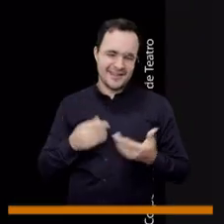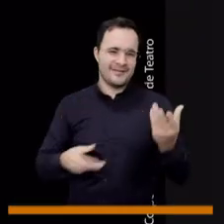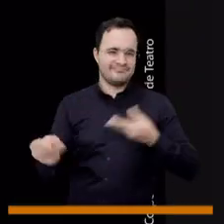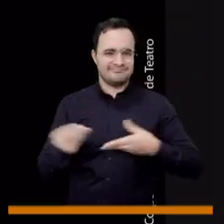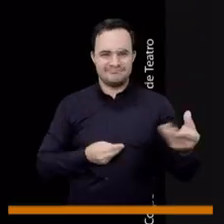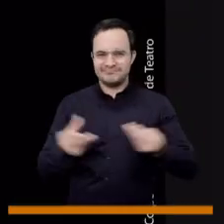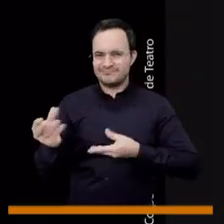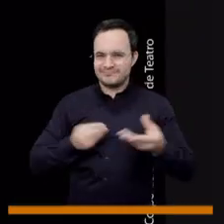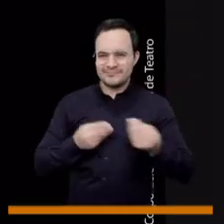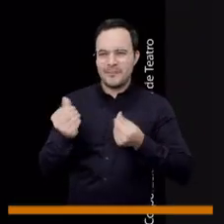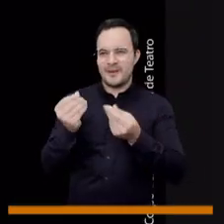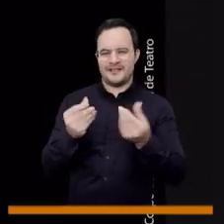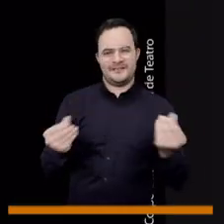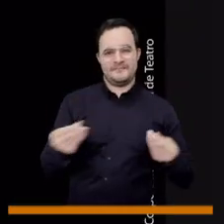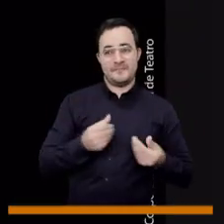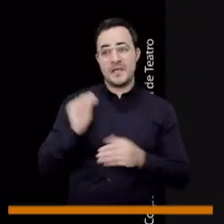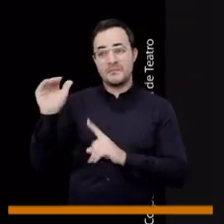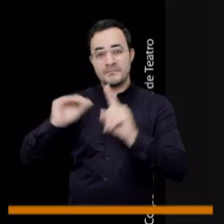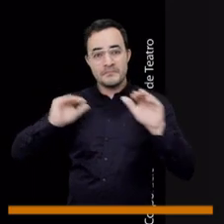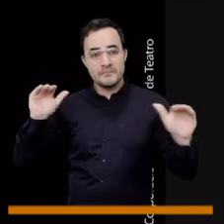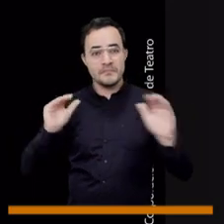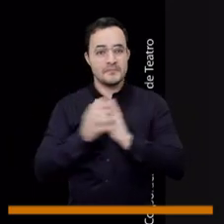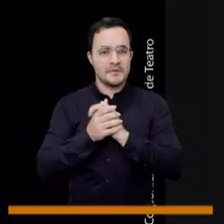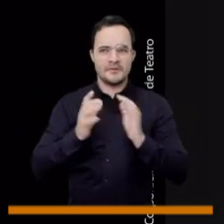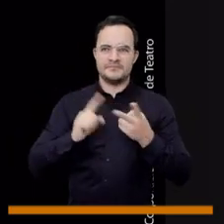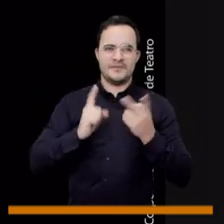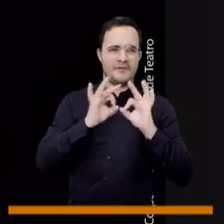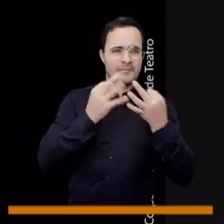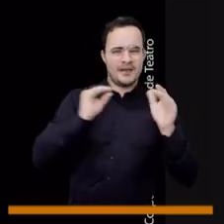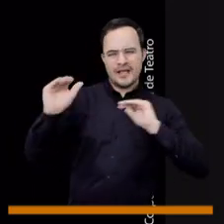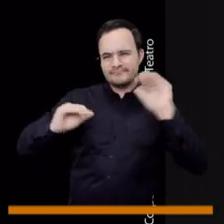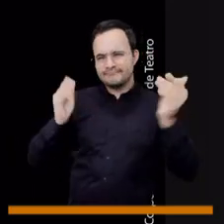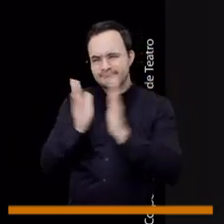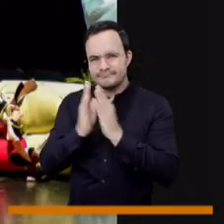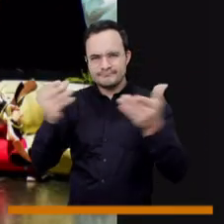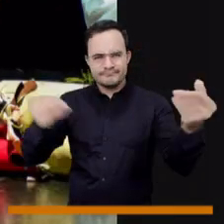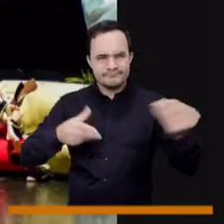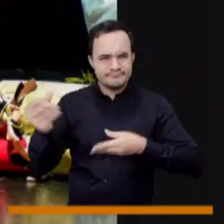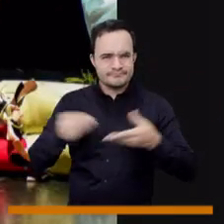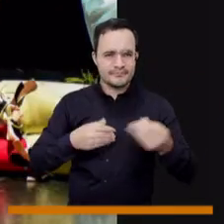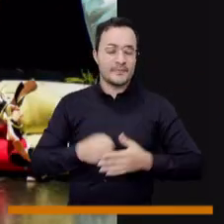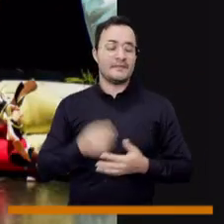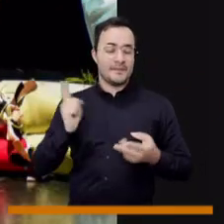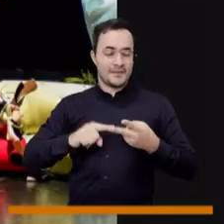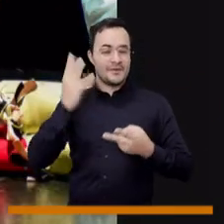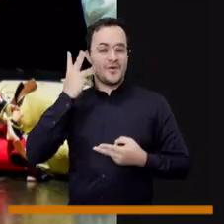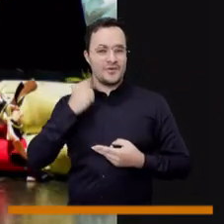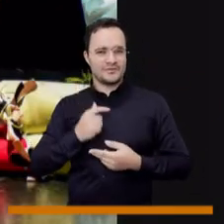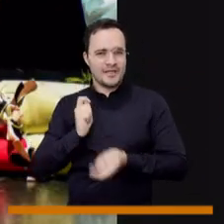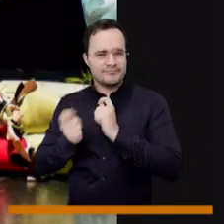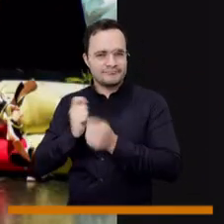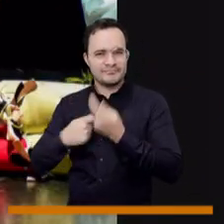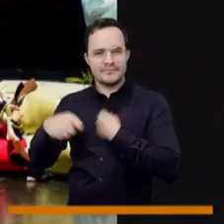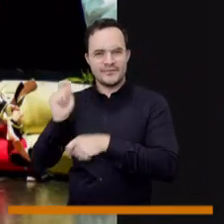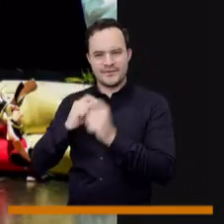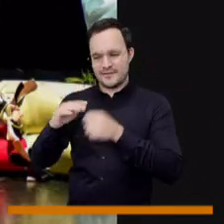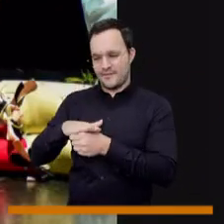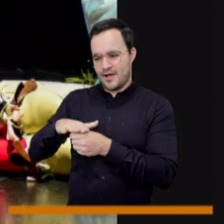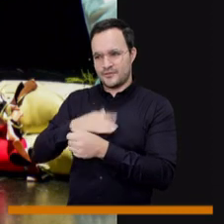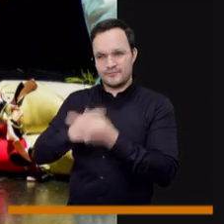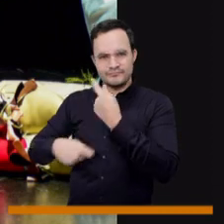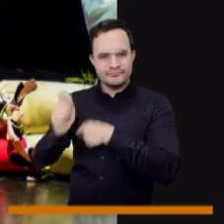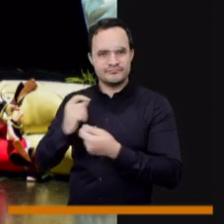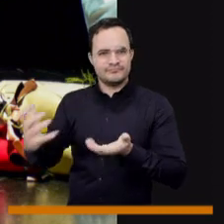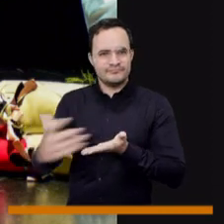amigos, venga, ayúdennos, sumémonos a esta apuesta. Estamos haciendo la mercotón todos los días en el barrio, para poder